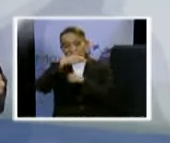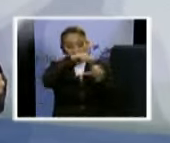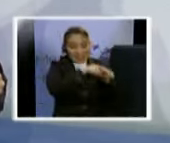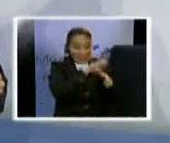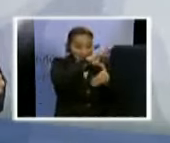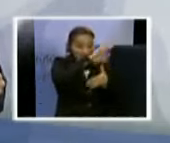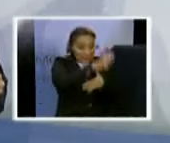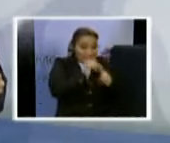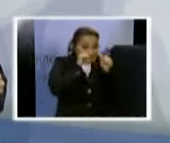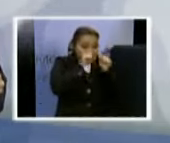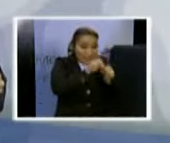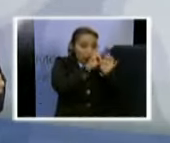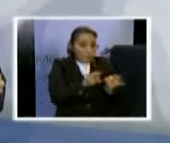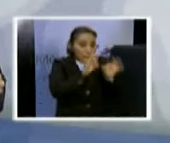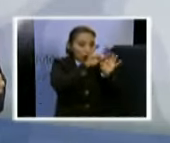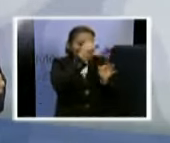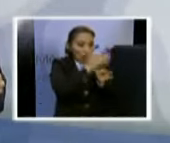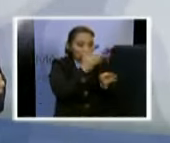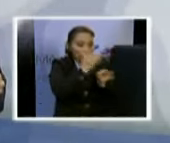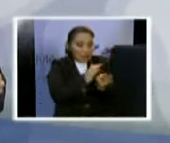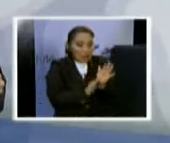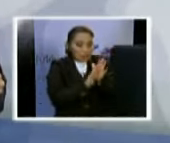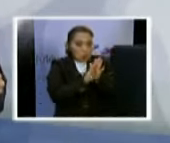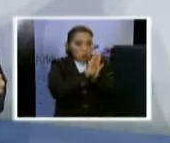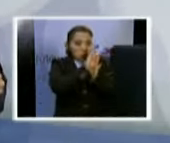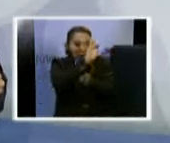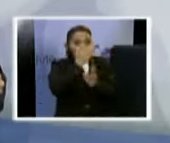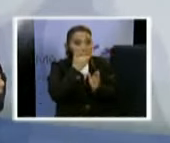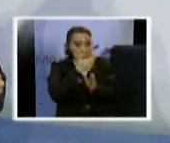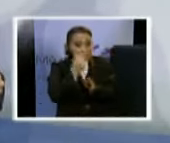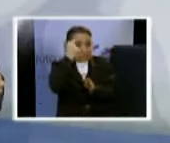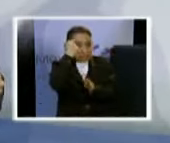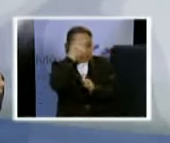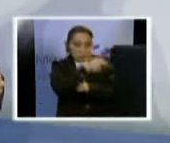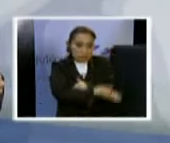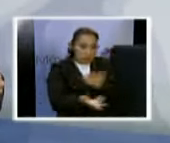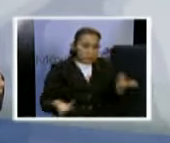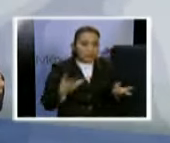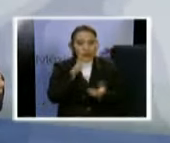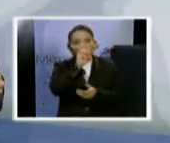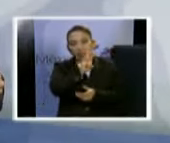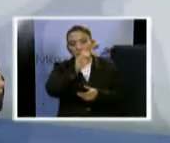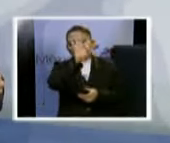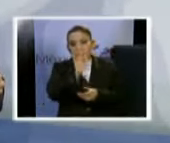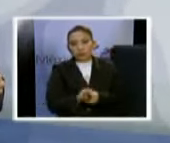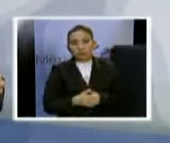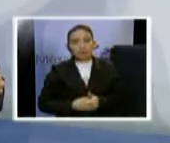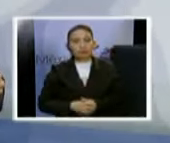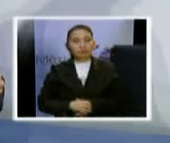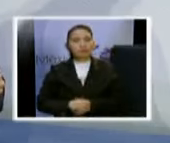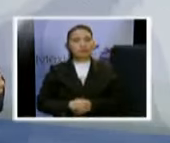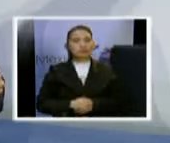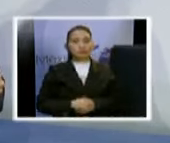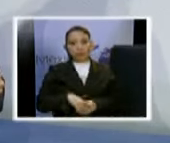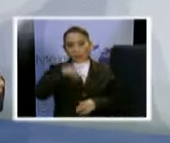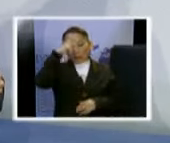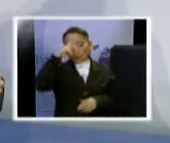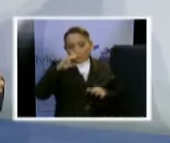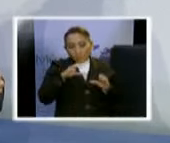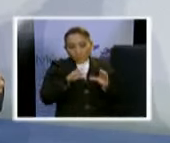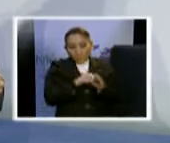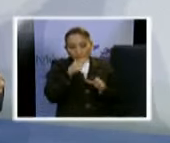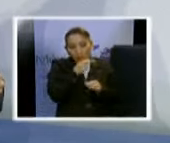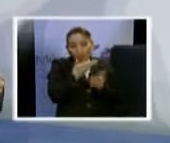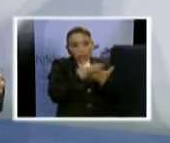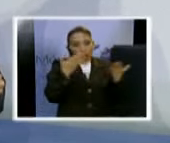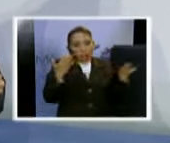donde tenemos unas tasas de crecimiento bastante razonables de 3%. México es ya